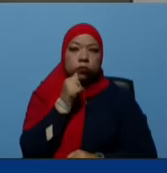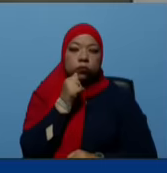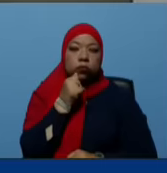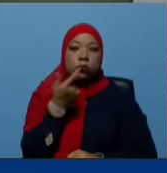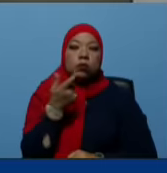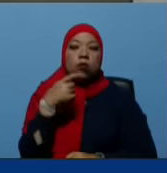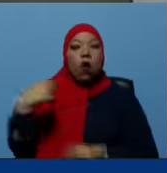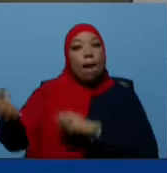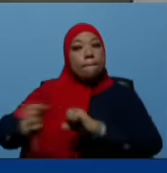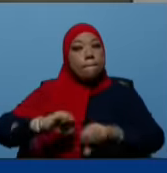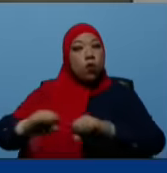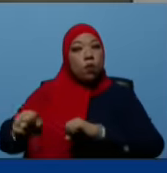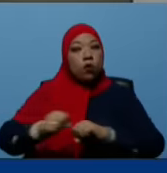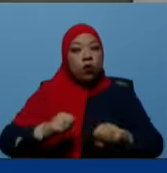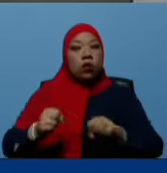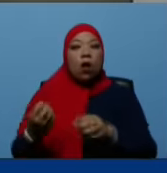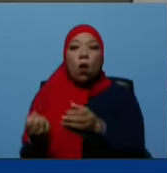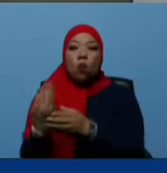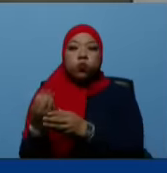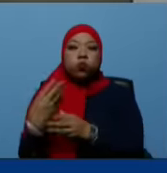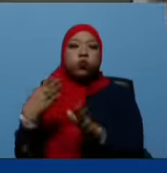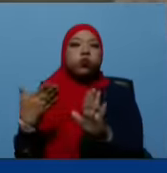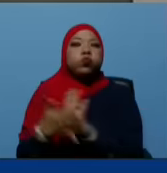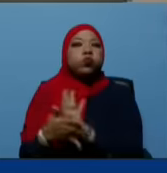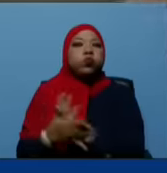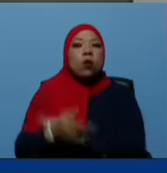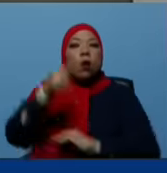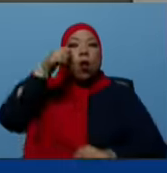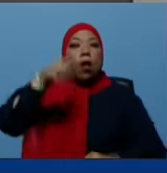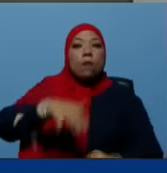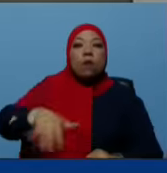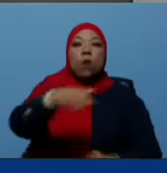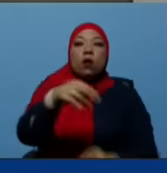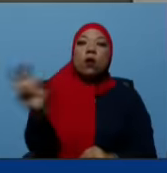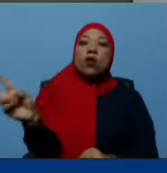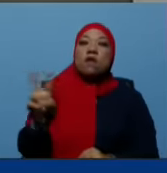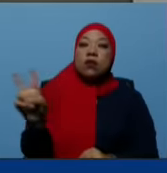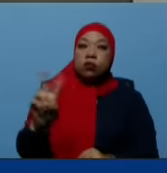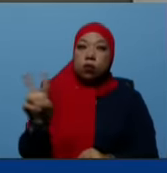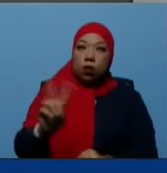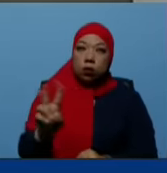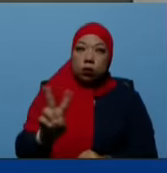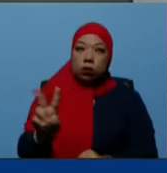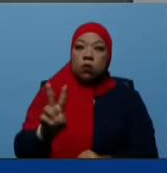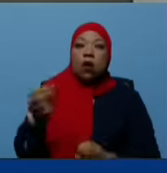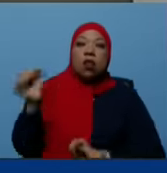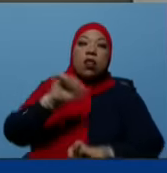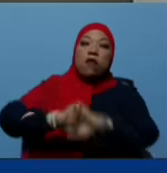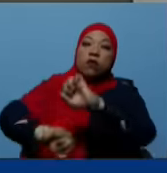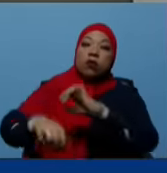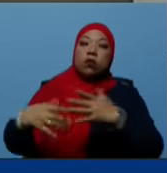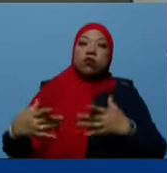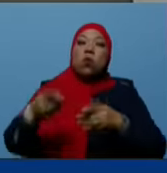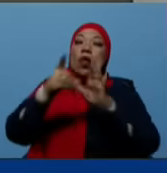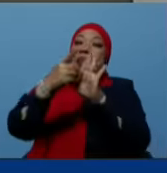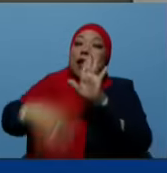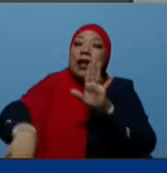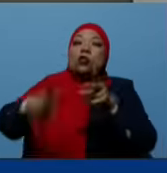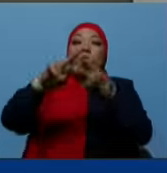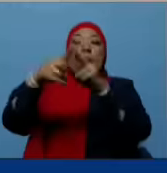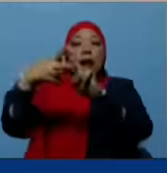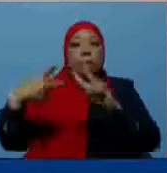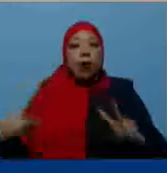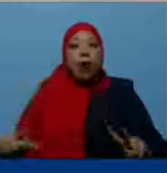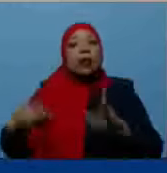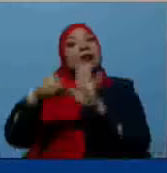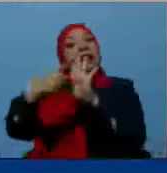una gran movilización sobre Miraflores, pero la movilización del pueblo venezolano para defender su derecho a la paz,